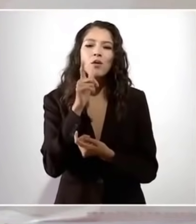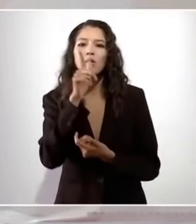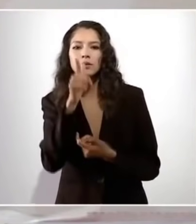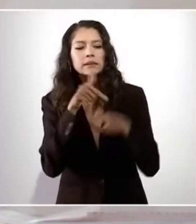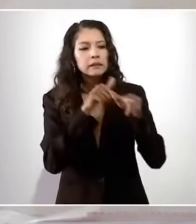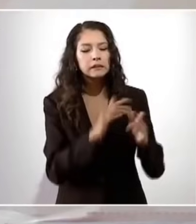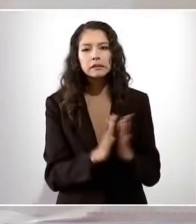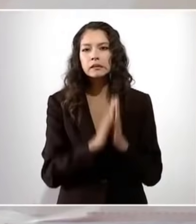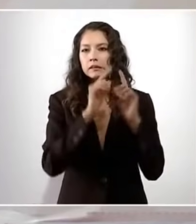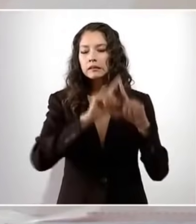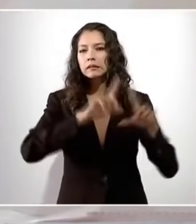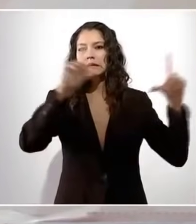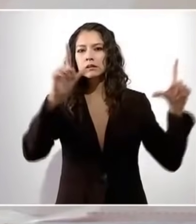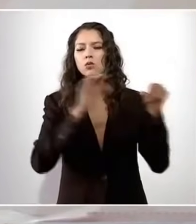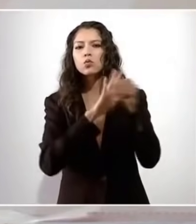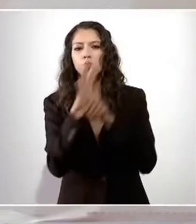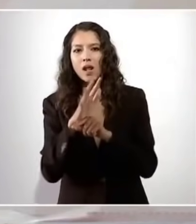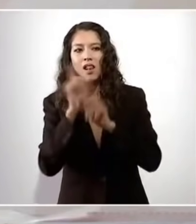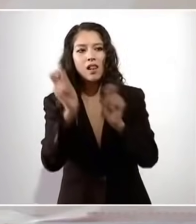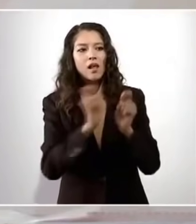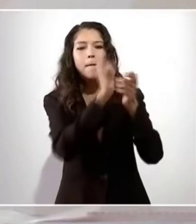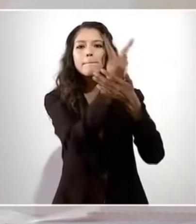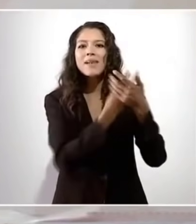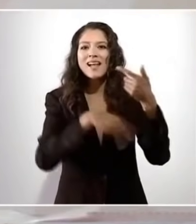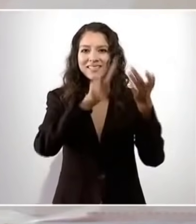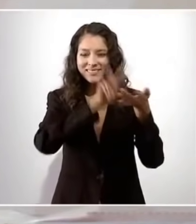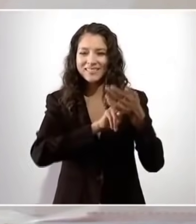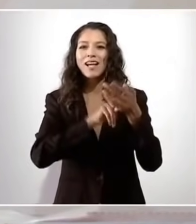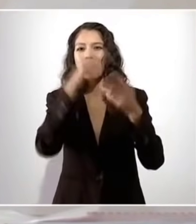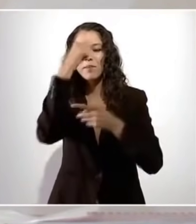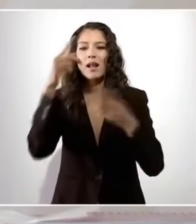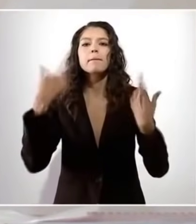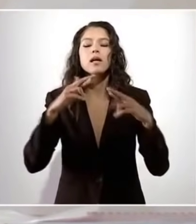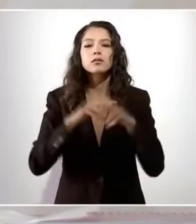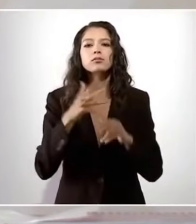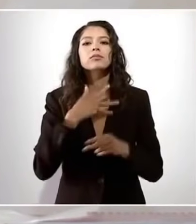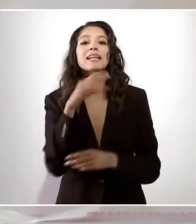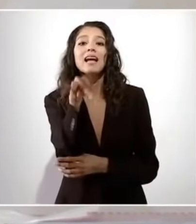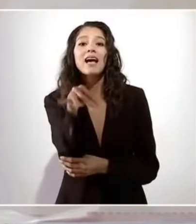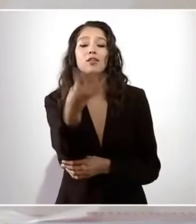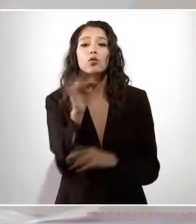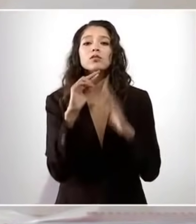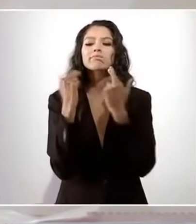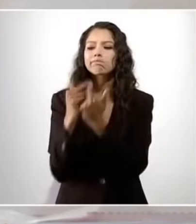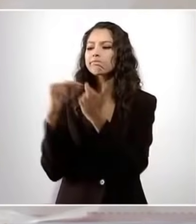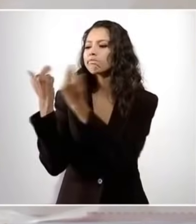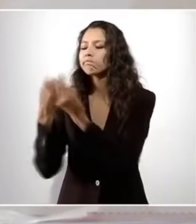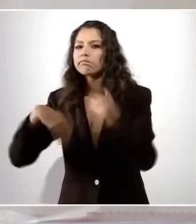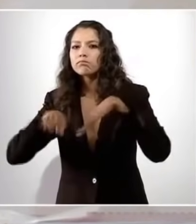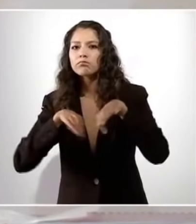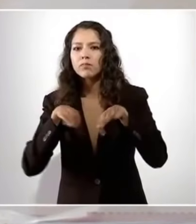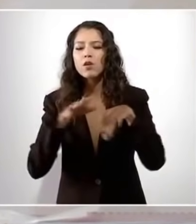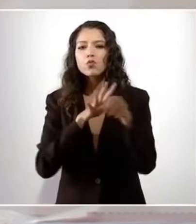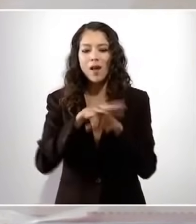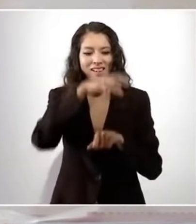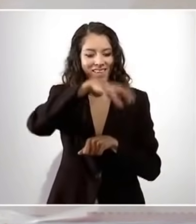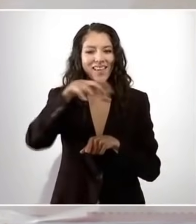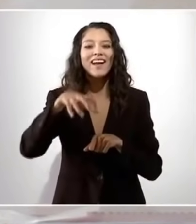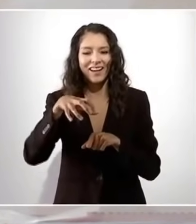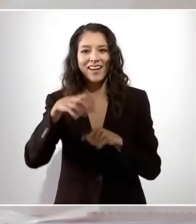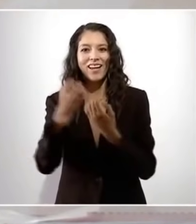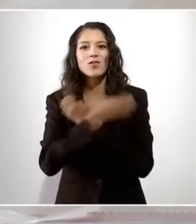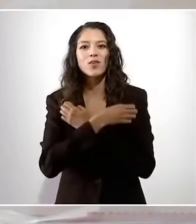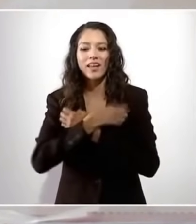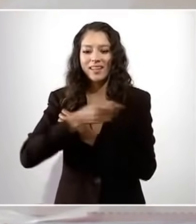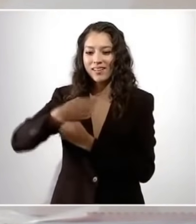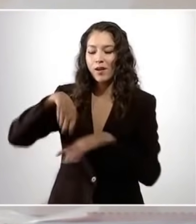favor. En lo que se refiere a asignación de plazas, bueno, ahí hemos tenido precisamente 14 reuniones de trabajo con el sector educativo de Michoacán, los hemos